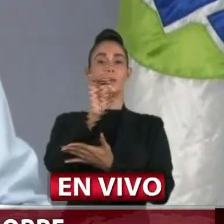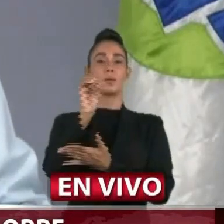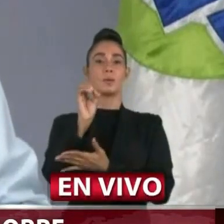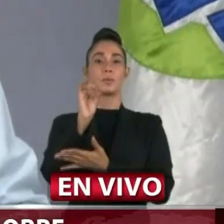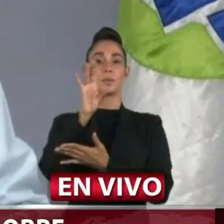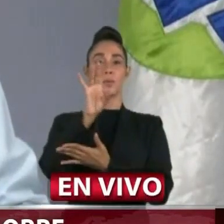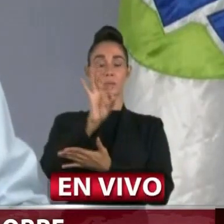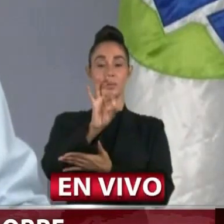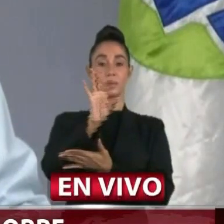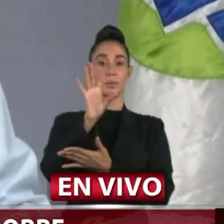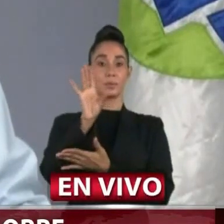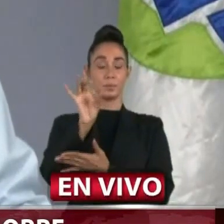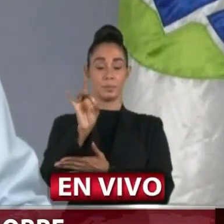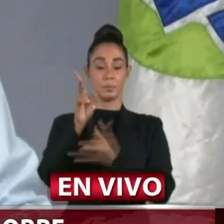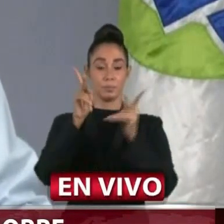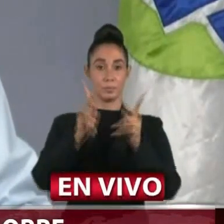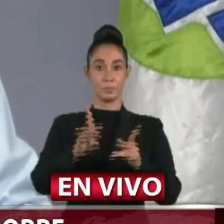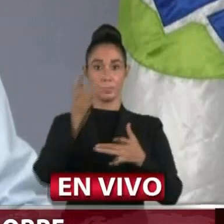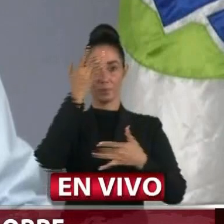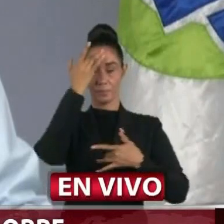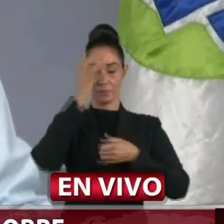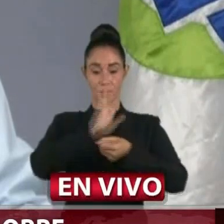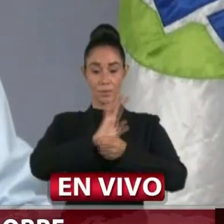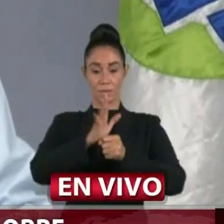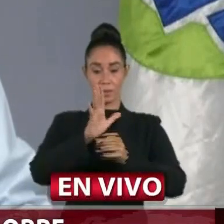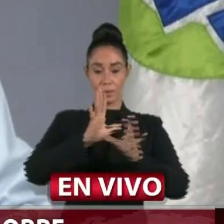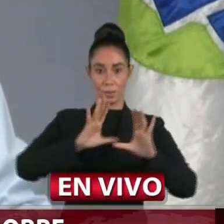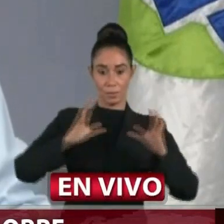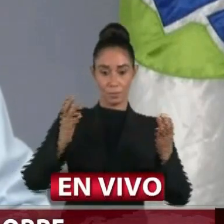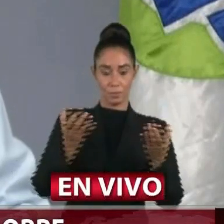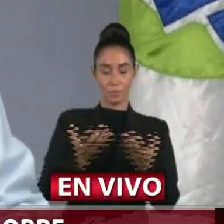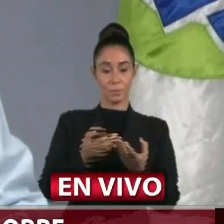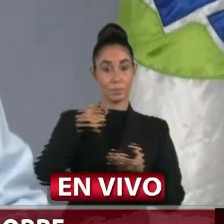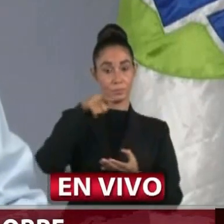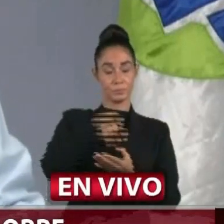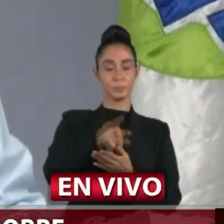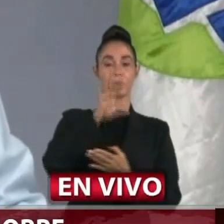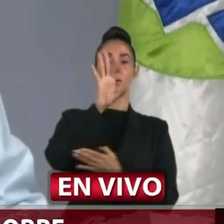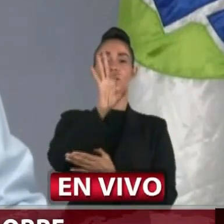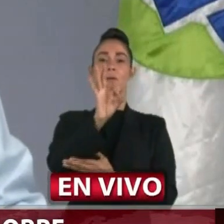2.719.897 casos confirmados. De ellos,